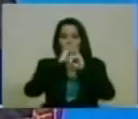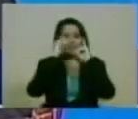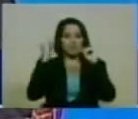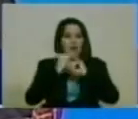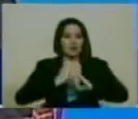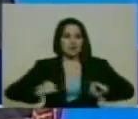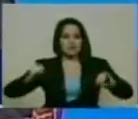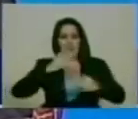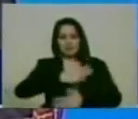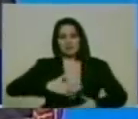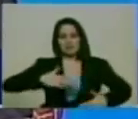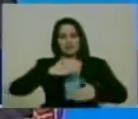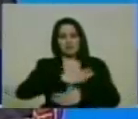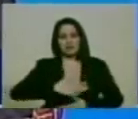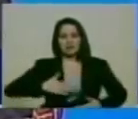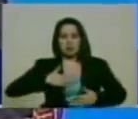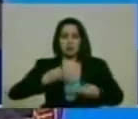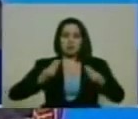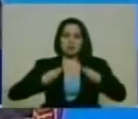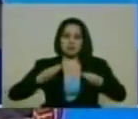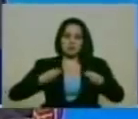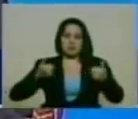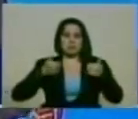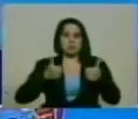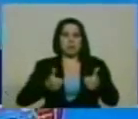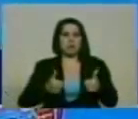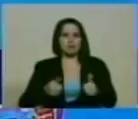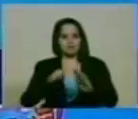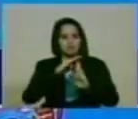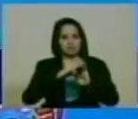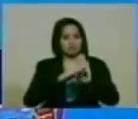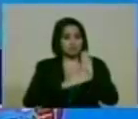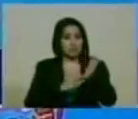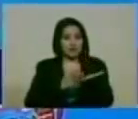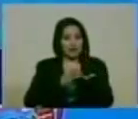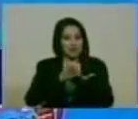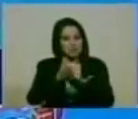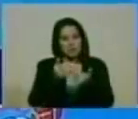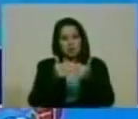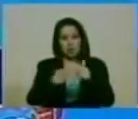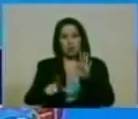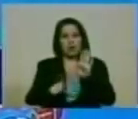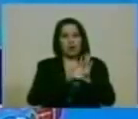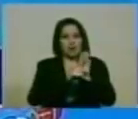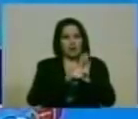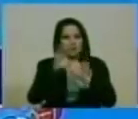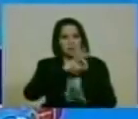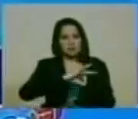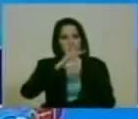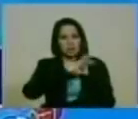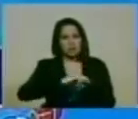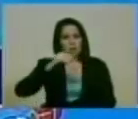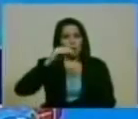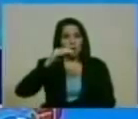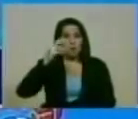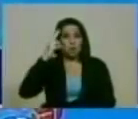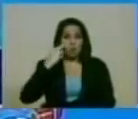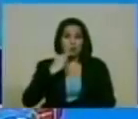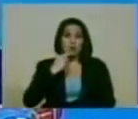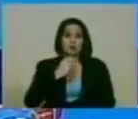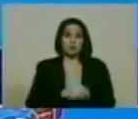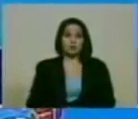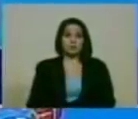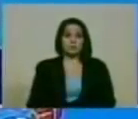de satisfacción, de buen vivir. Este es el camino del socialismo bolivariano. Este es